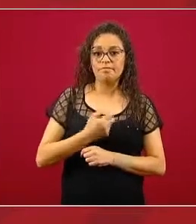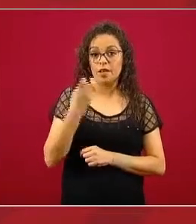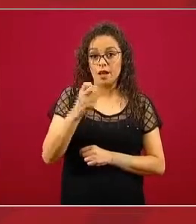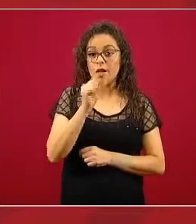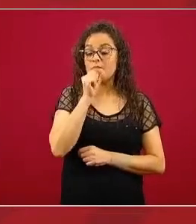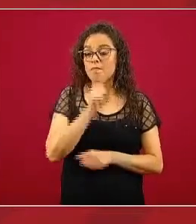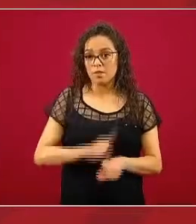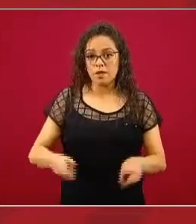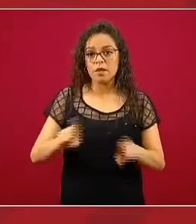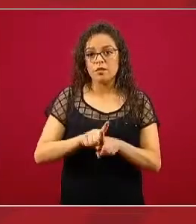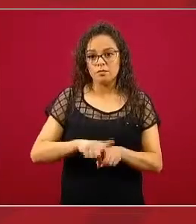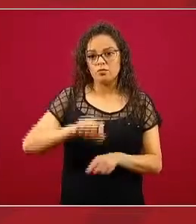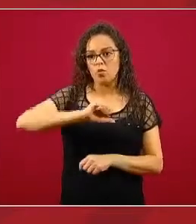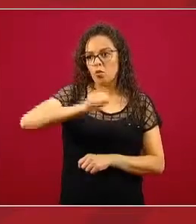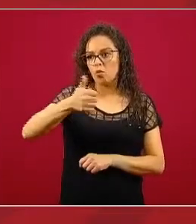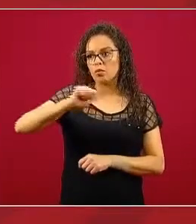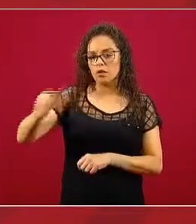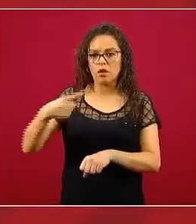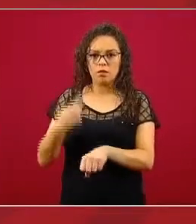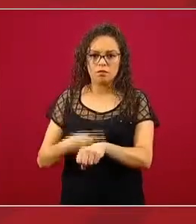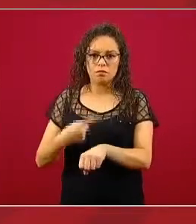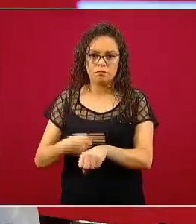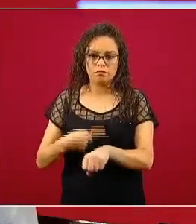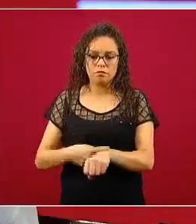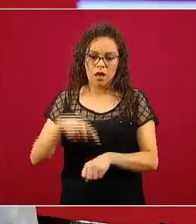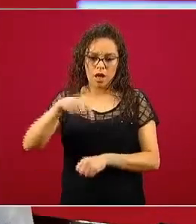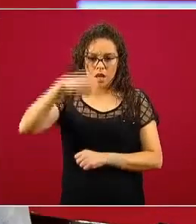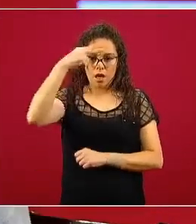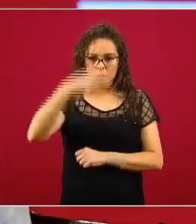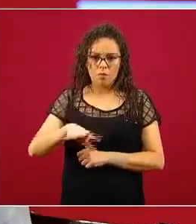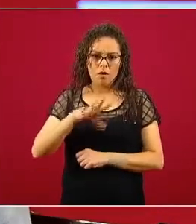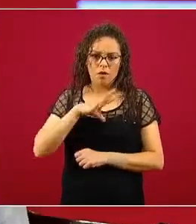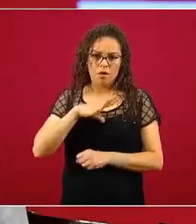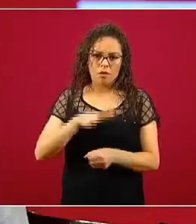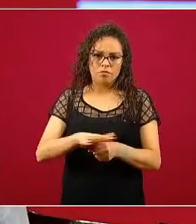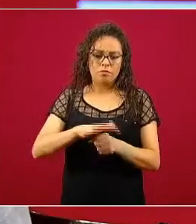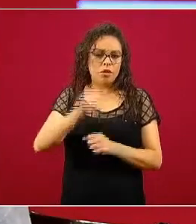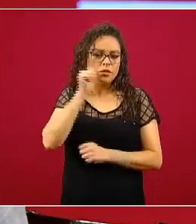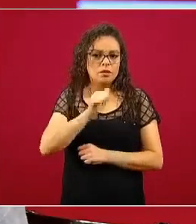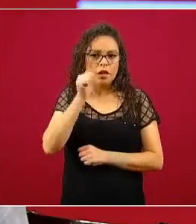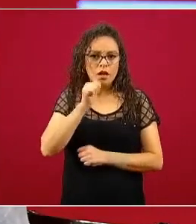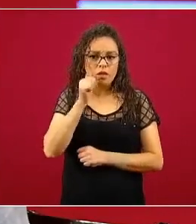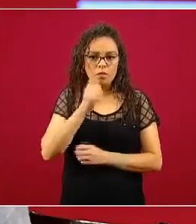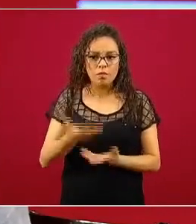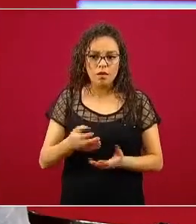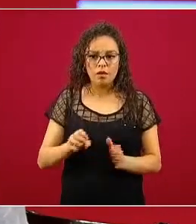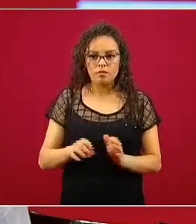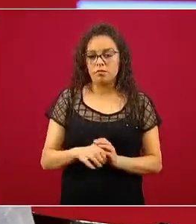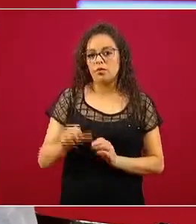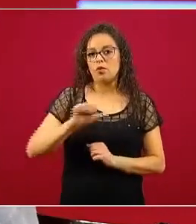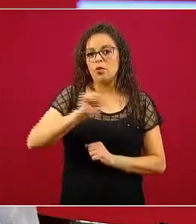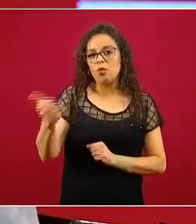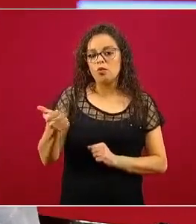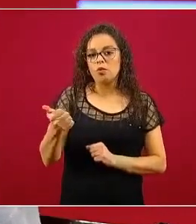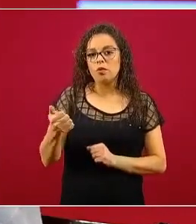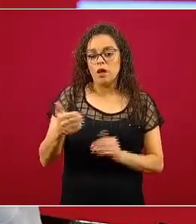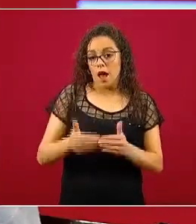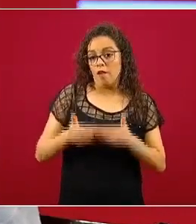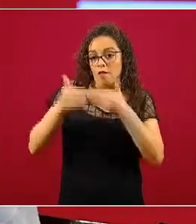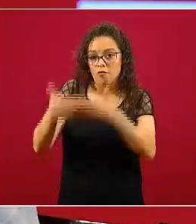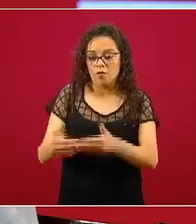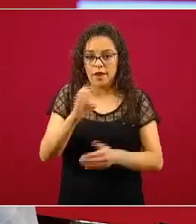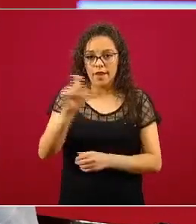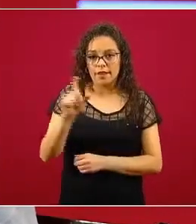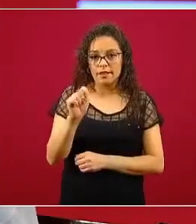enfermedades que son prevalentes en México o causas de muerte, incluyendo las lesiones de causa externa, que son una de